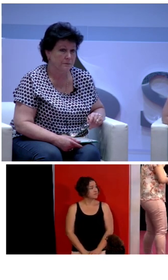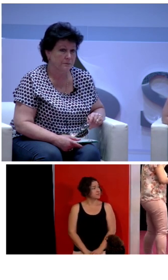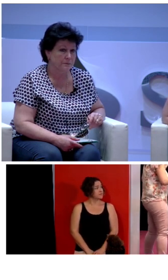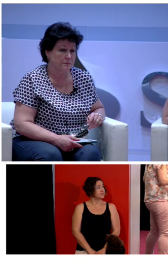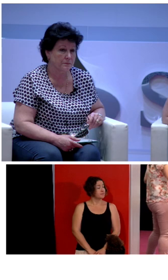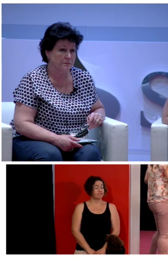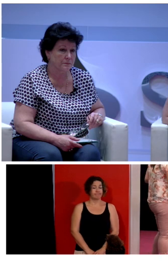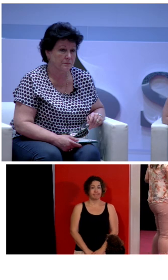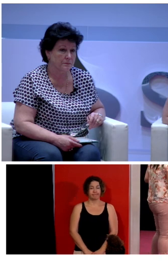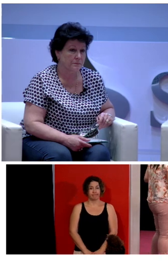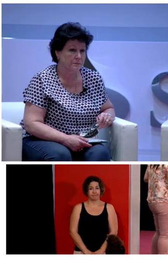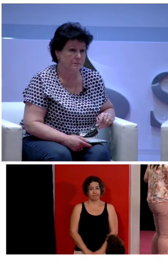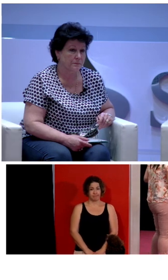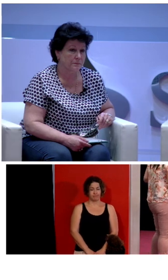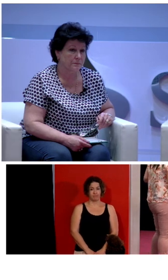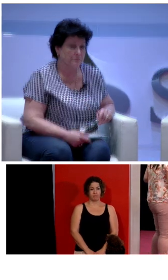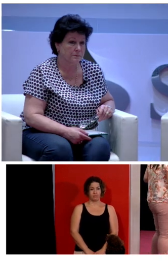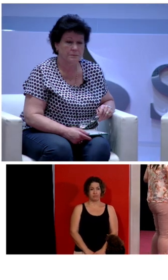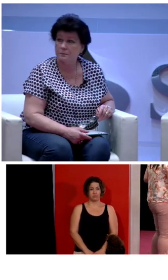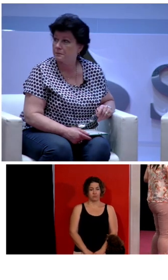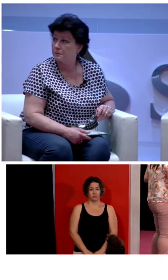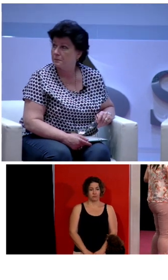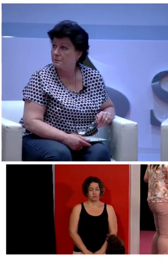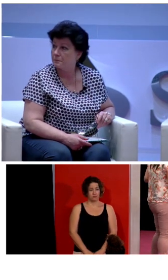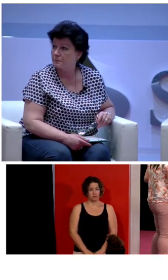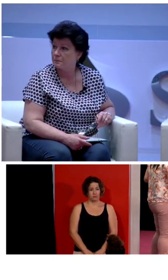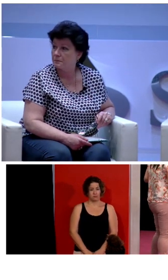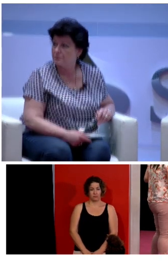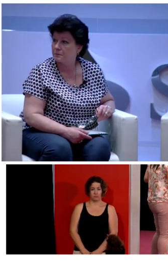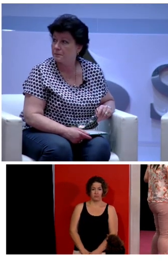¿Qué no se enciende aquí? ¿Con el ratón puedes?